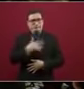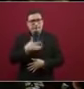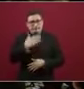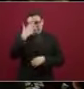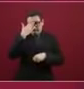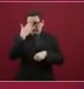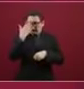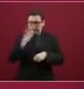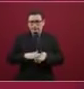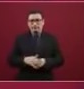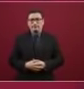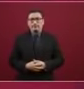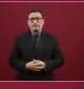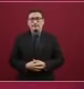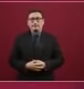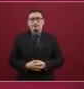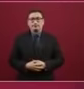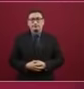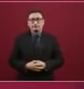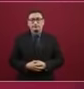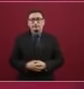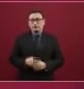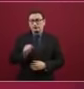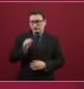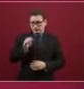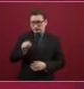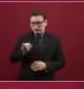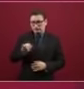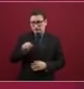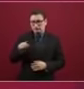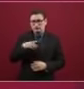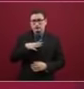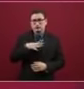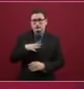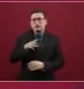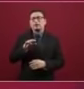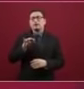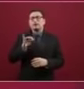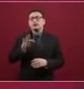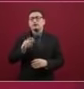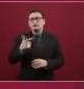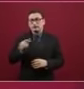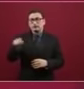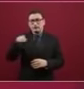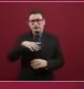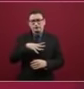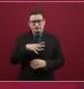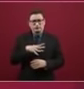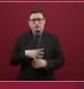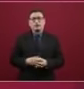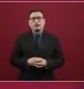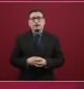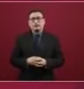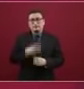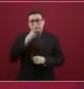Sí, el tema lo tiene en efecto la Fiscalía General, que como